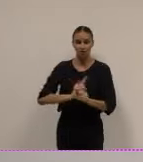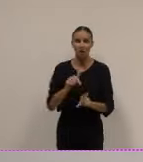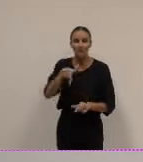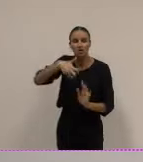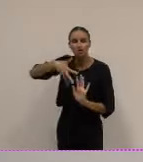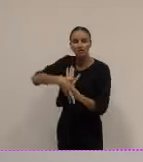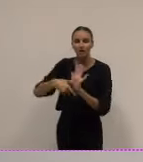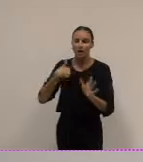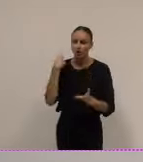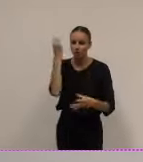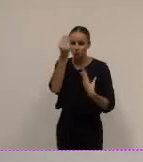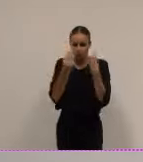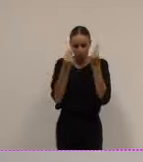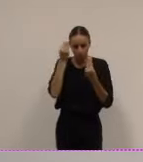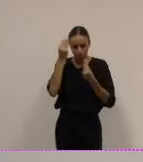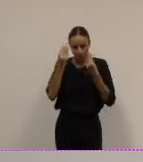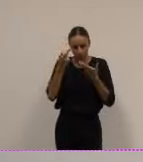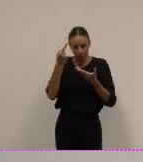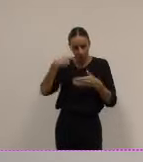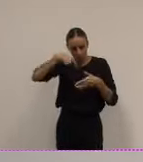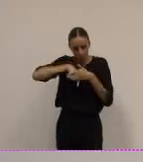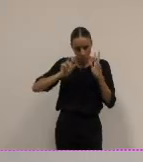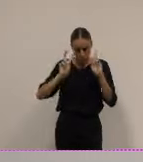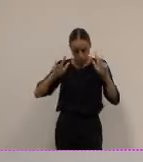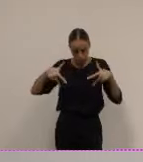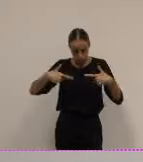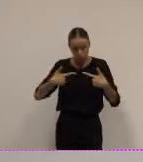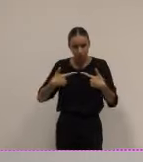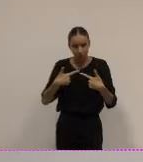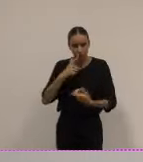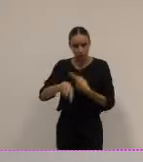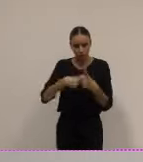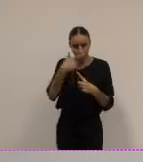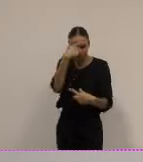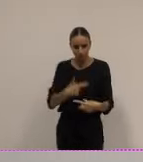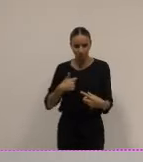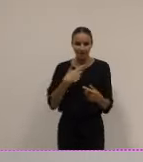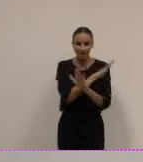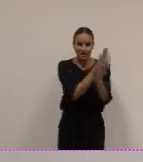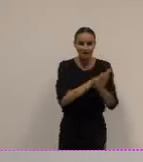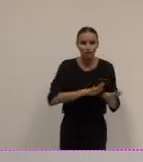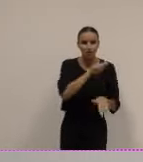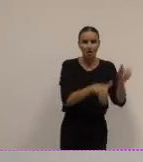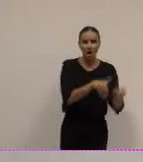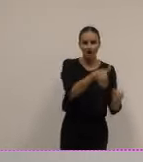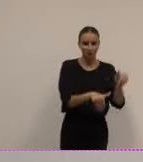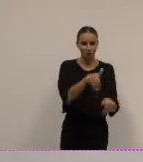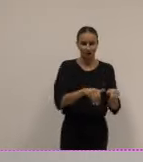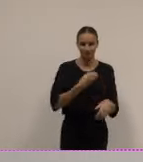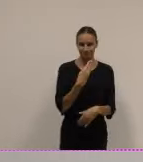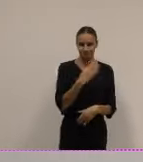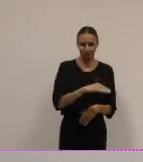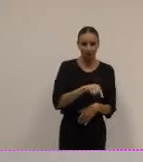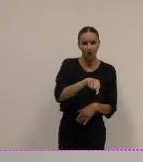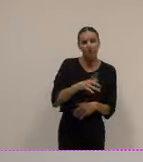de una reflexión profunda y de la asunción en primera persona de unos malos resultados electorales. Vuelvo en esta